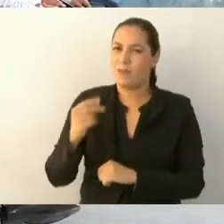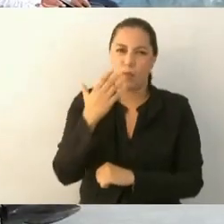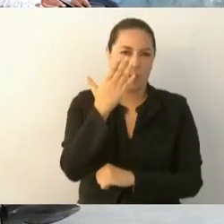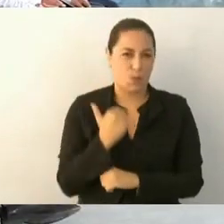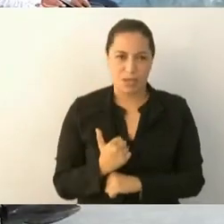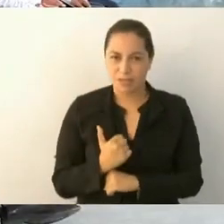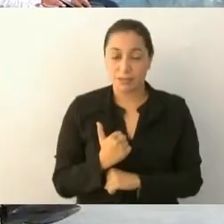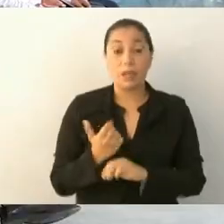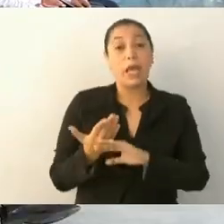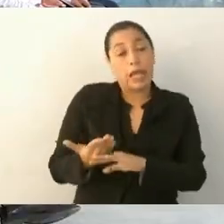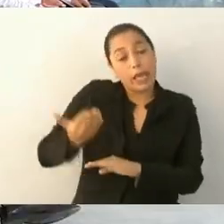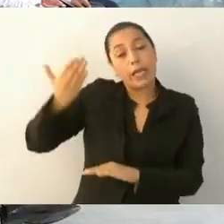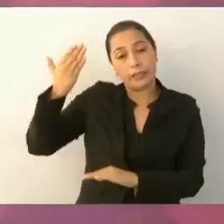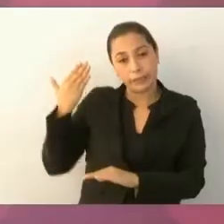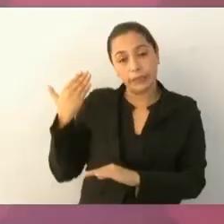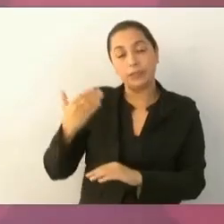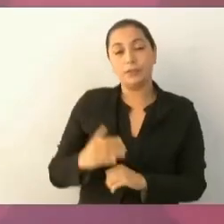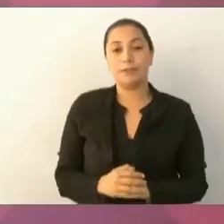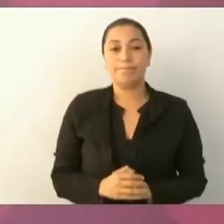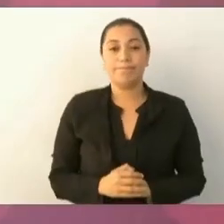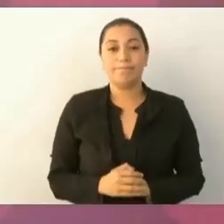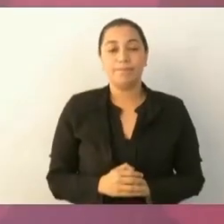porque antes